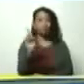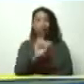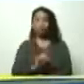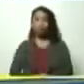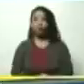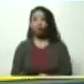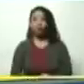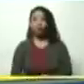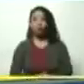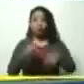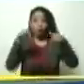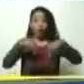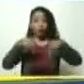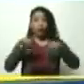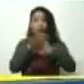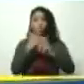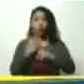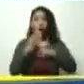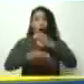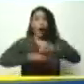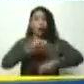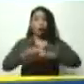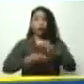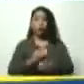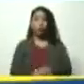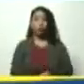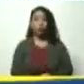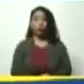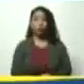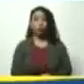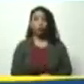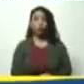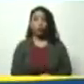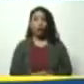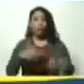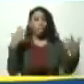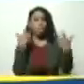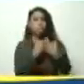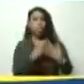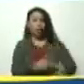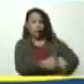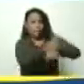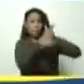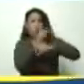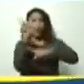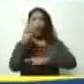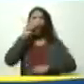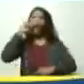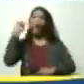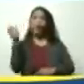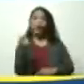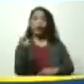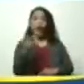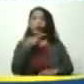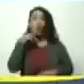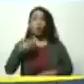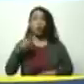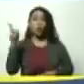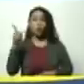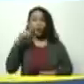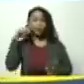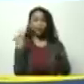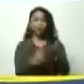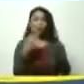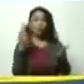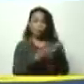en esta situación en que ha creado el conflicto armado en Ucrania ahí está la realidad